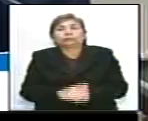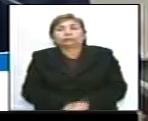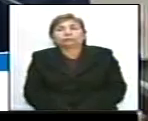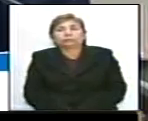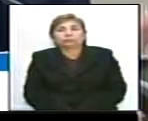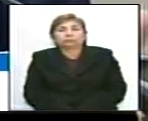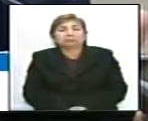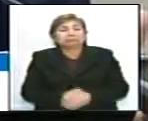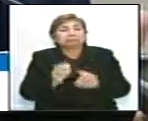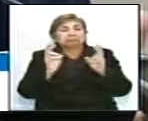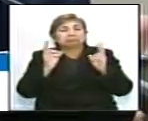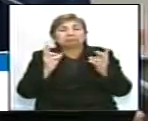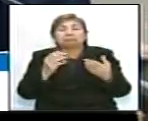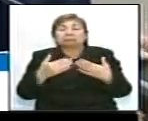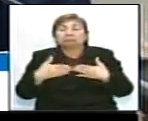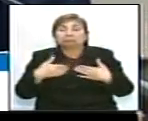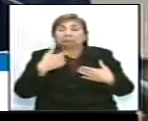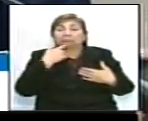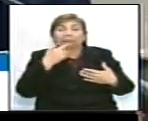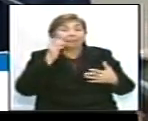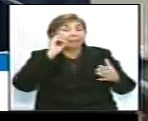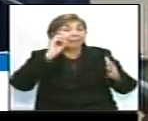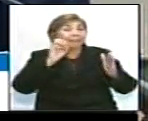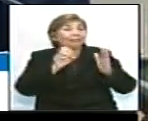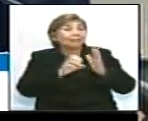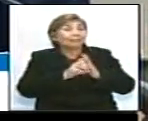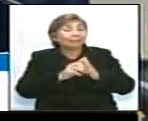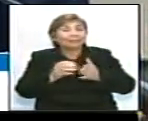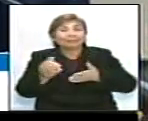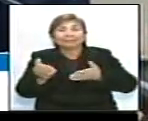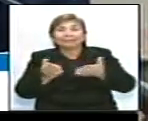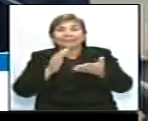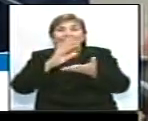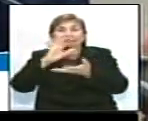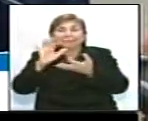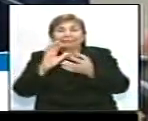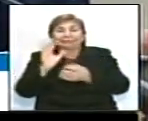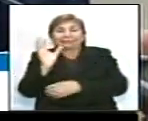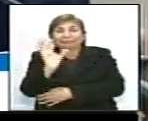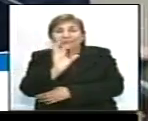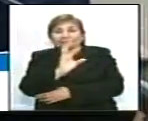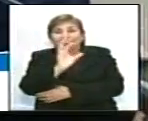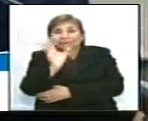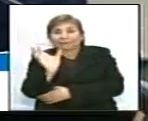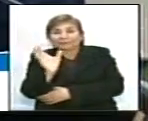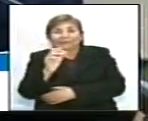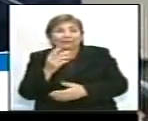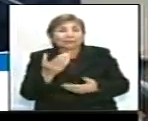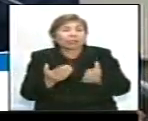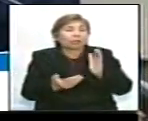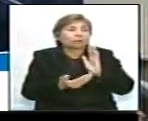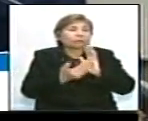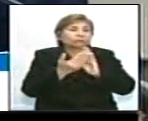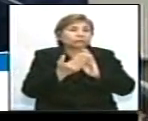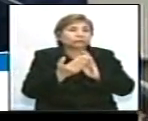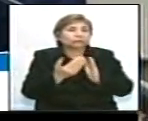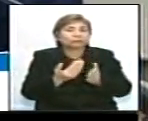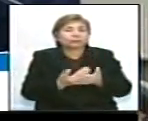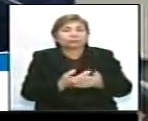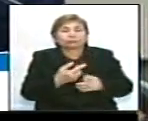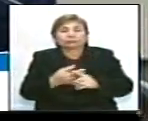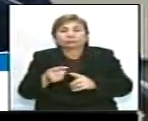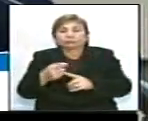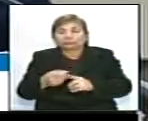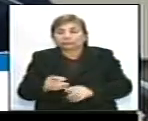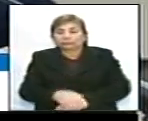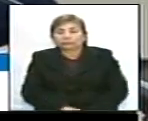que puede ser, por ejemplo, el tema de los servicios ecosistémicos que pueden prestar estas áreas, la presencia de agrobiodiversidad,